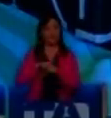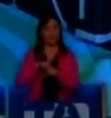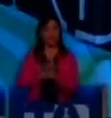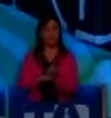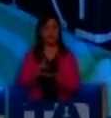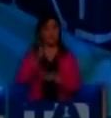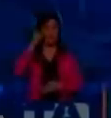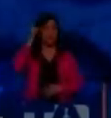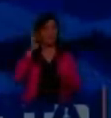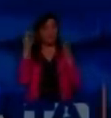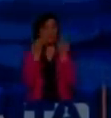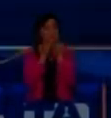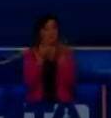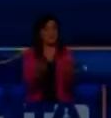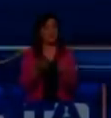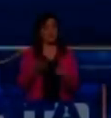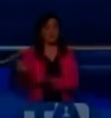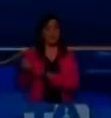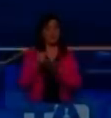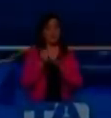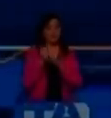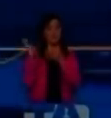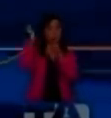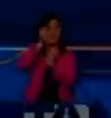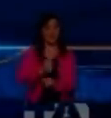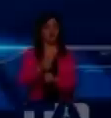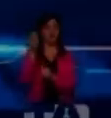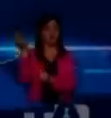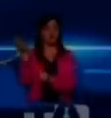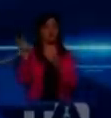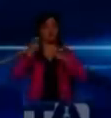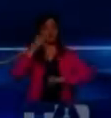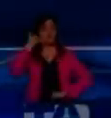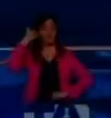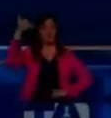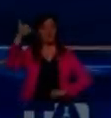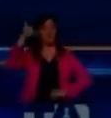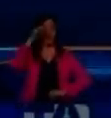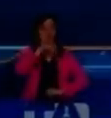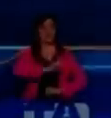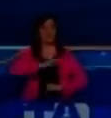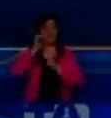Los padres de familia que deseen recibir la ayuda de la Fundación Camila Salomé pueden llamar al número